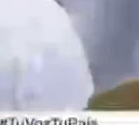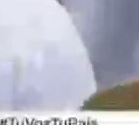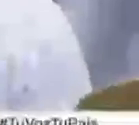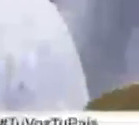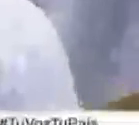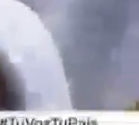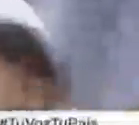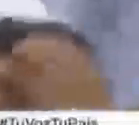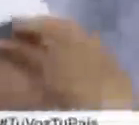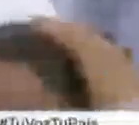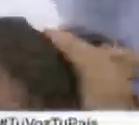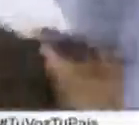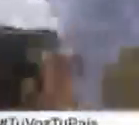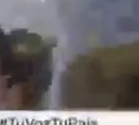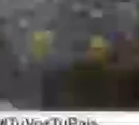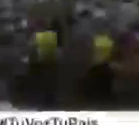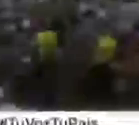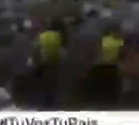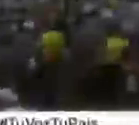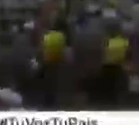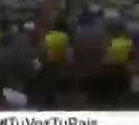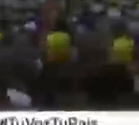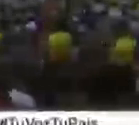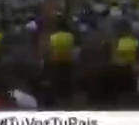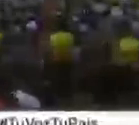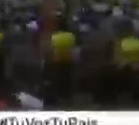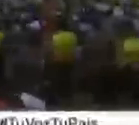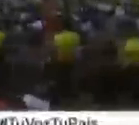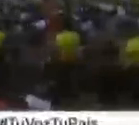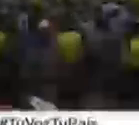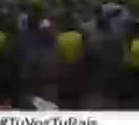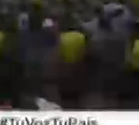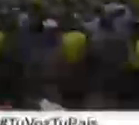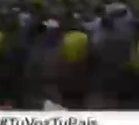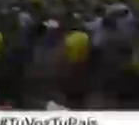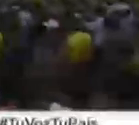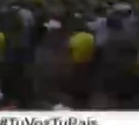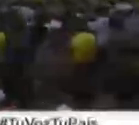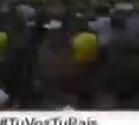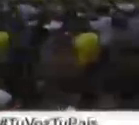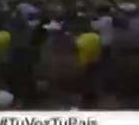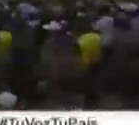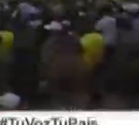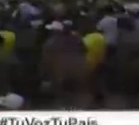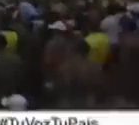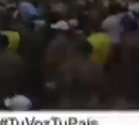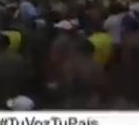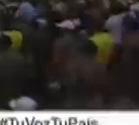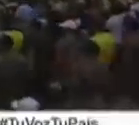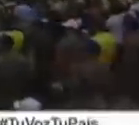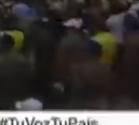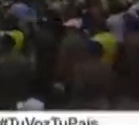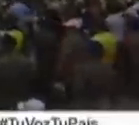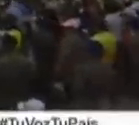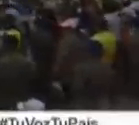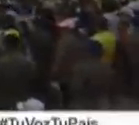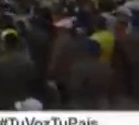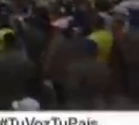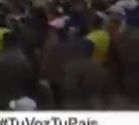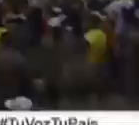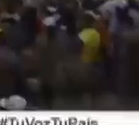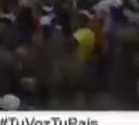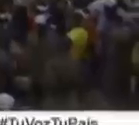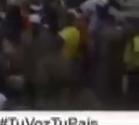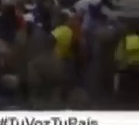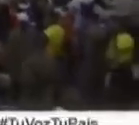Con sentimientos encontrados, entre alegría y tristeza, miles de ciudadanos provenientes de distintas partes del país despidieron al presidente